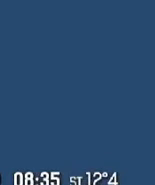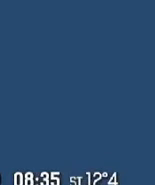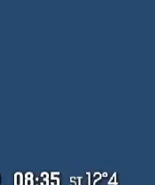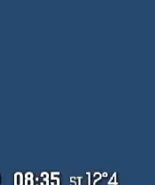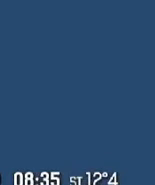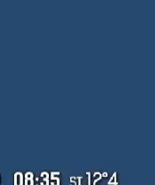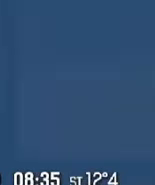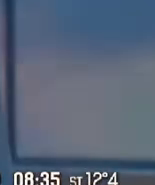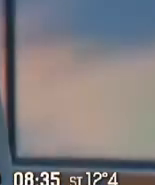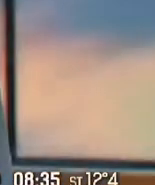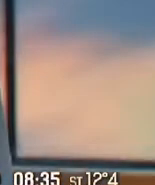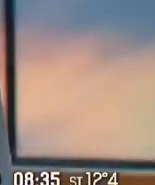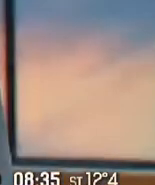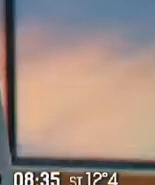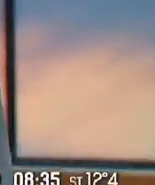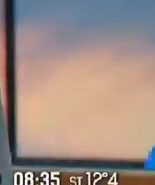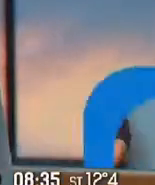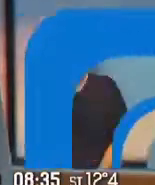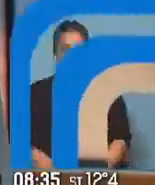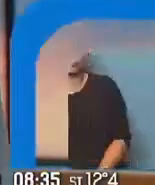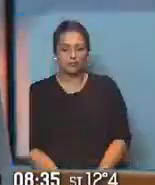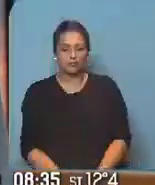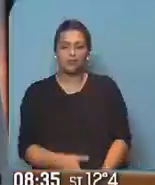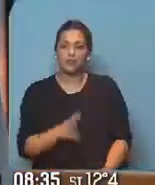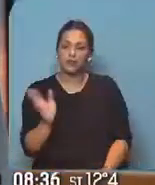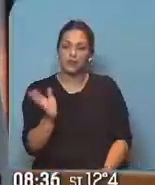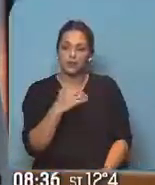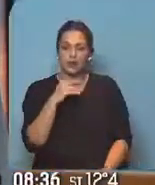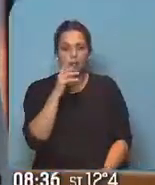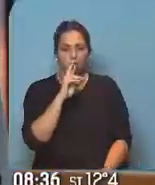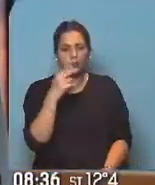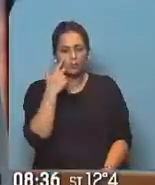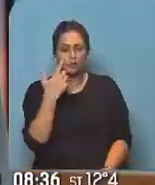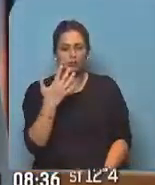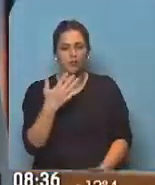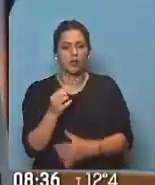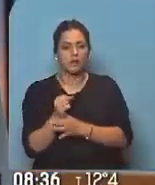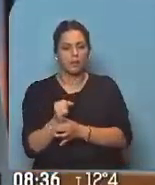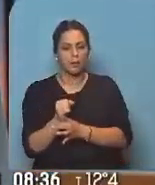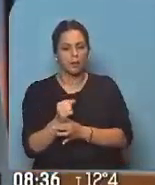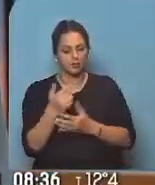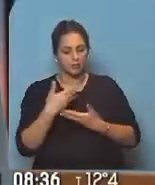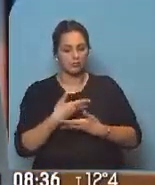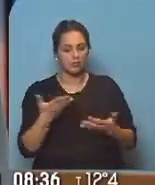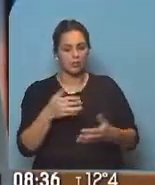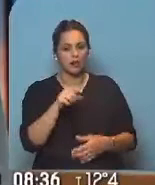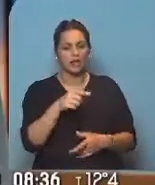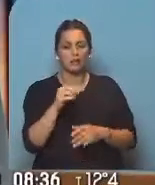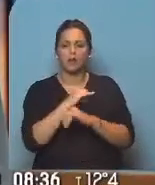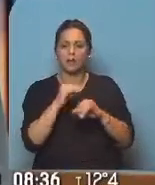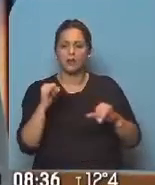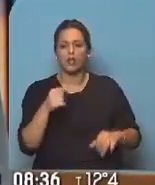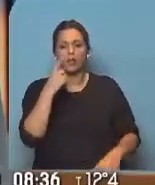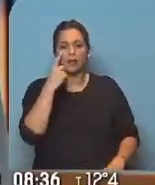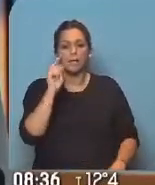ah son todas mujeres muy conocidas y muy queridas que le pusieron el pecho a esta campaña estamos en octubre